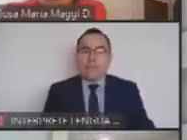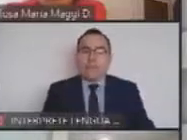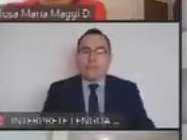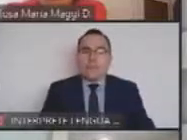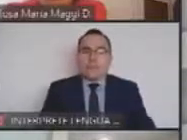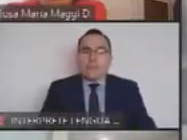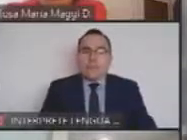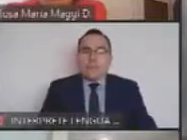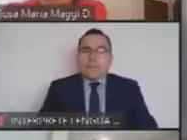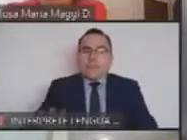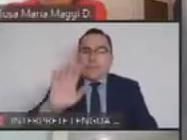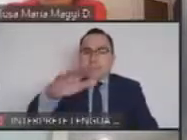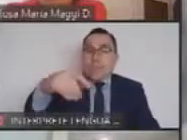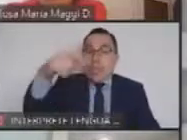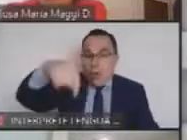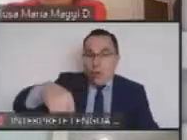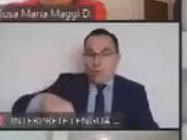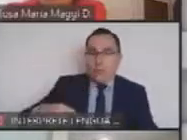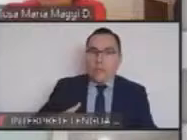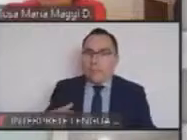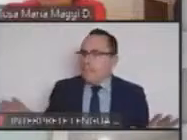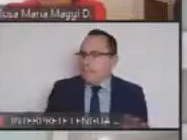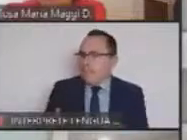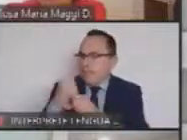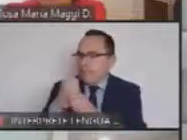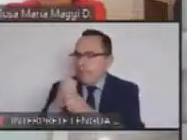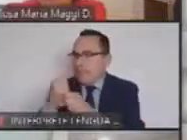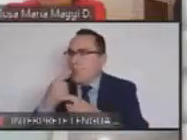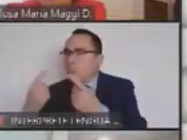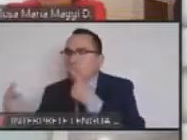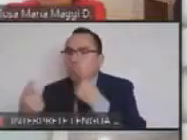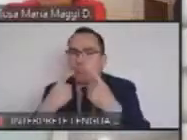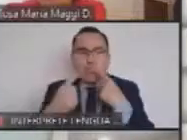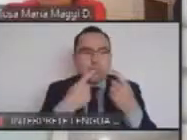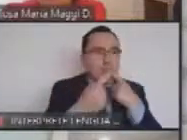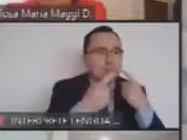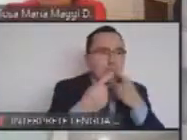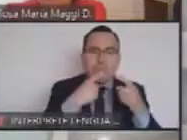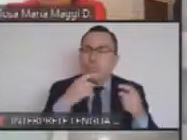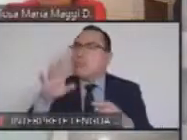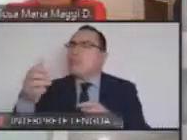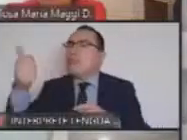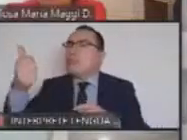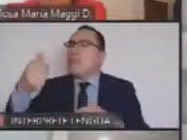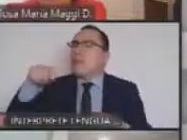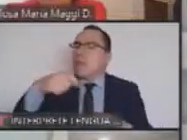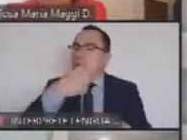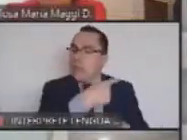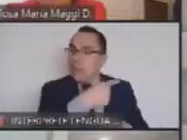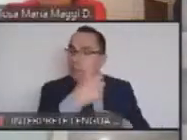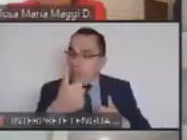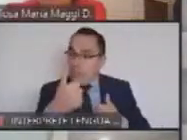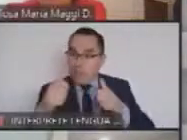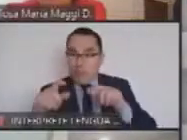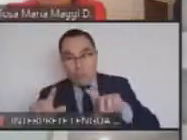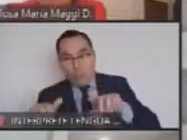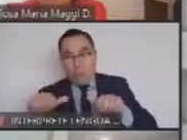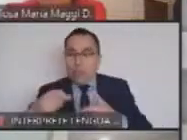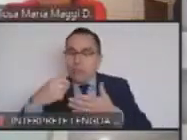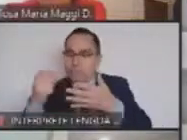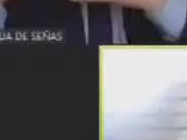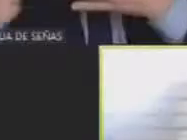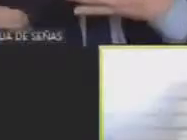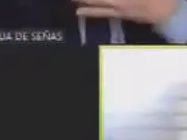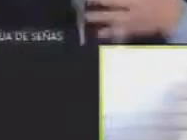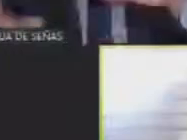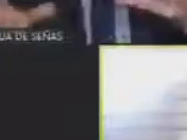Realización de encuestas de percepción de la calidad del servicio a los usuarios. Esa es la primera. Acción que se